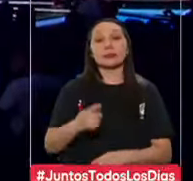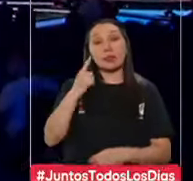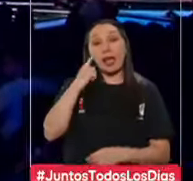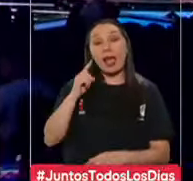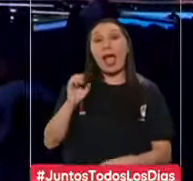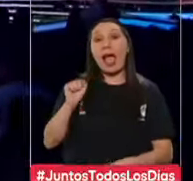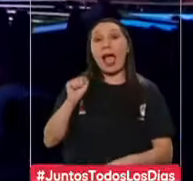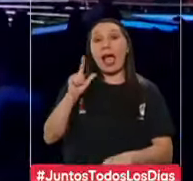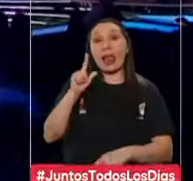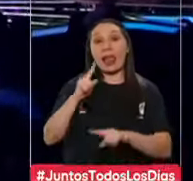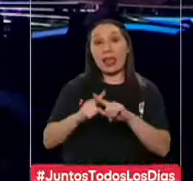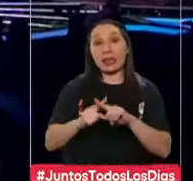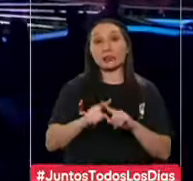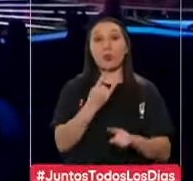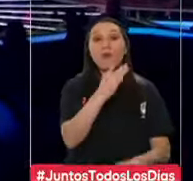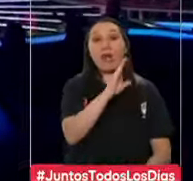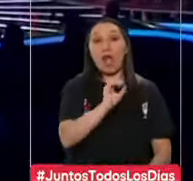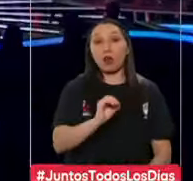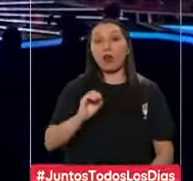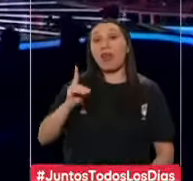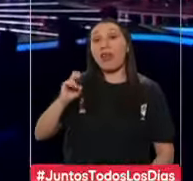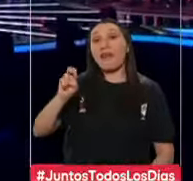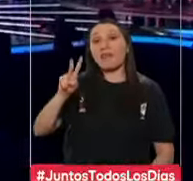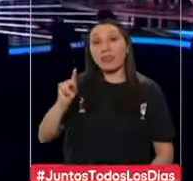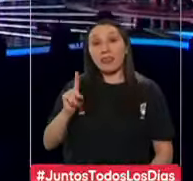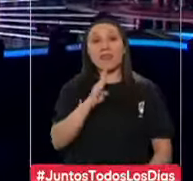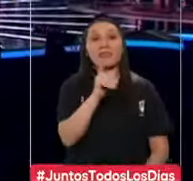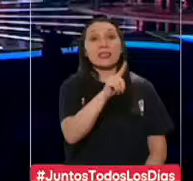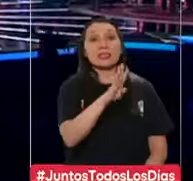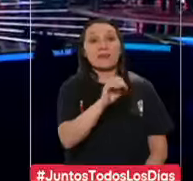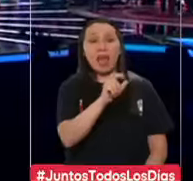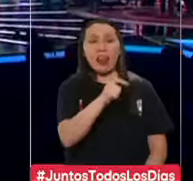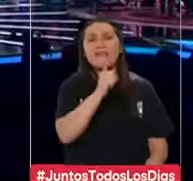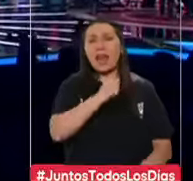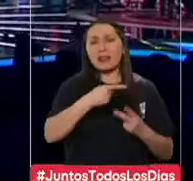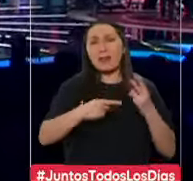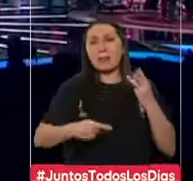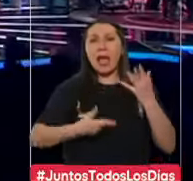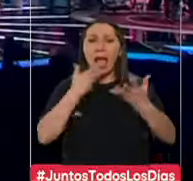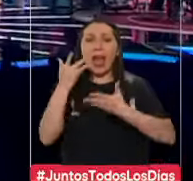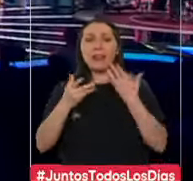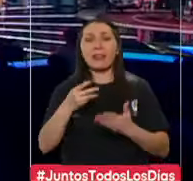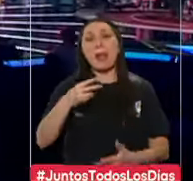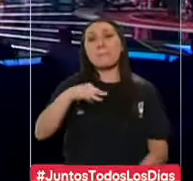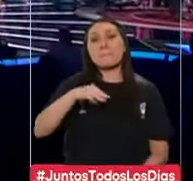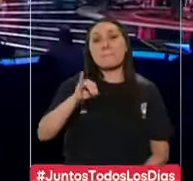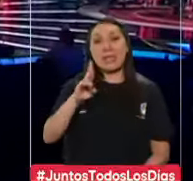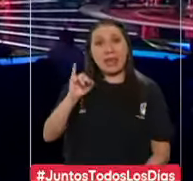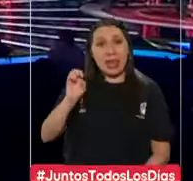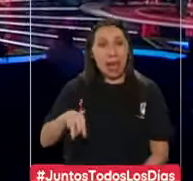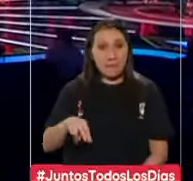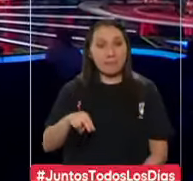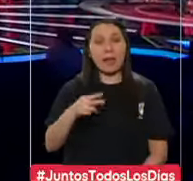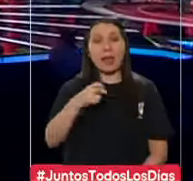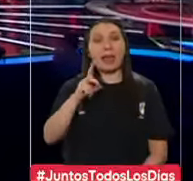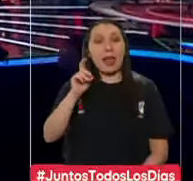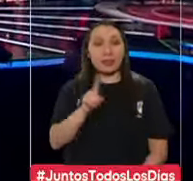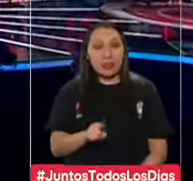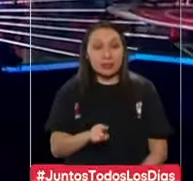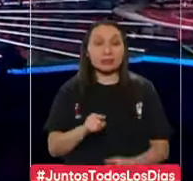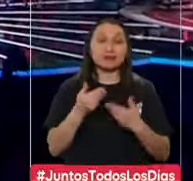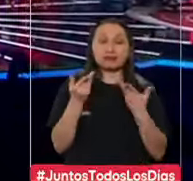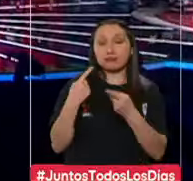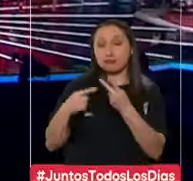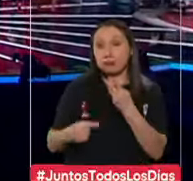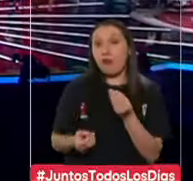Ubago, David Bisbal, y ya la cantidad de artistas increíbles. Alba. Ahora, wow. Pero nada de eso